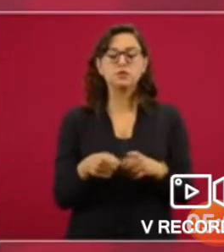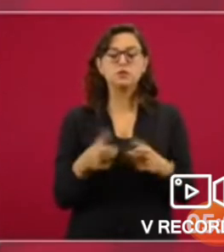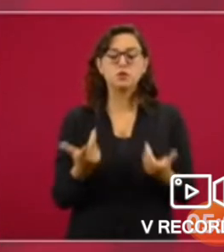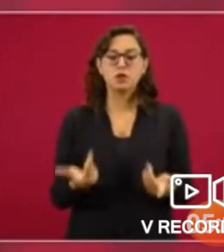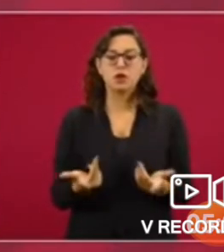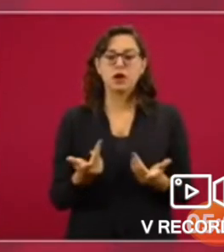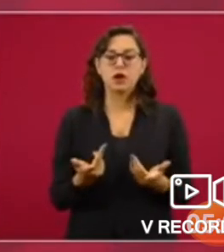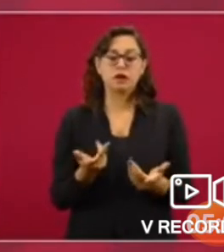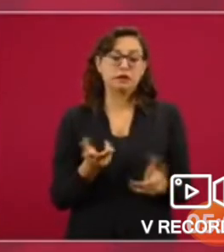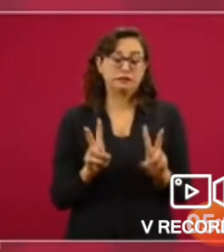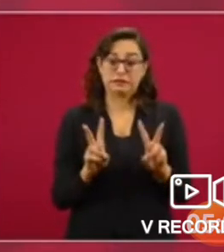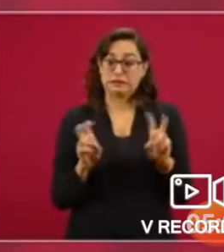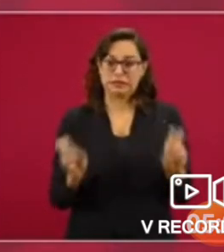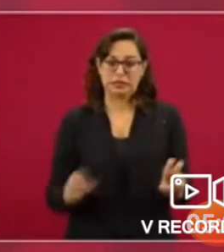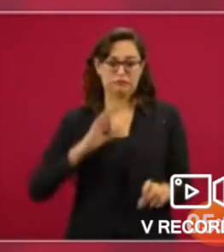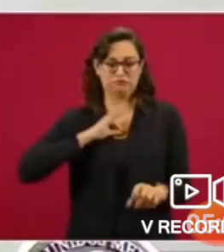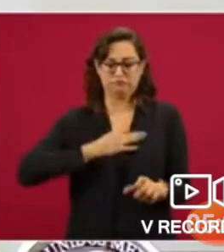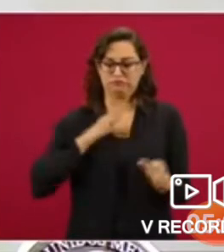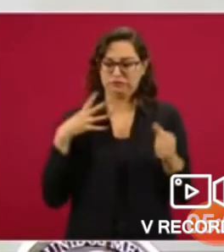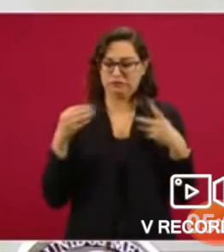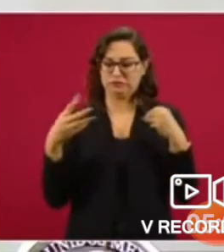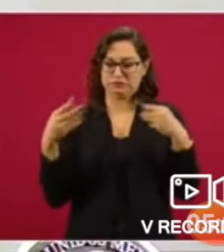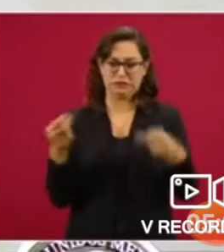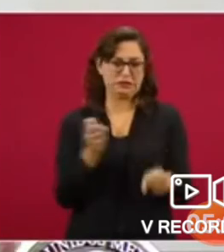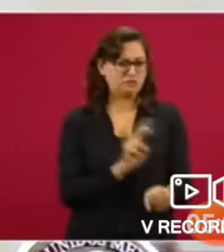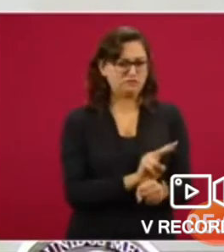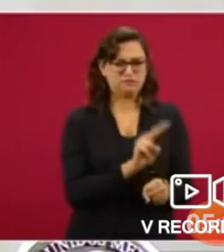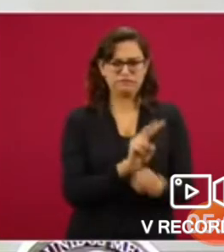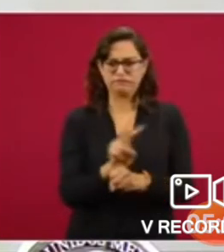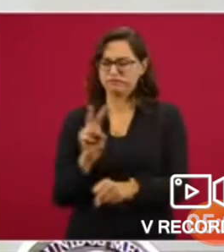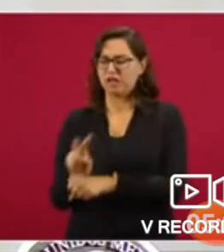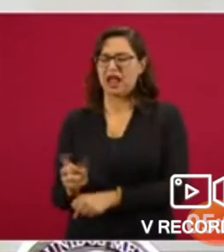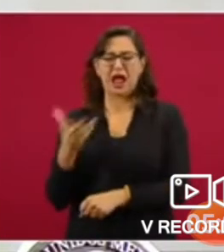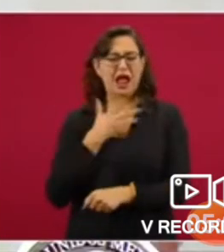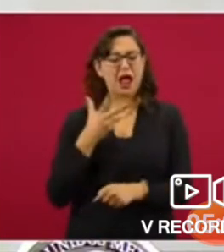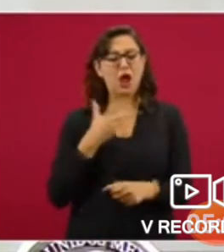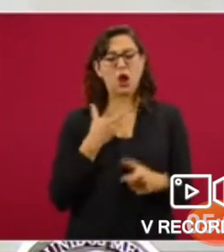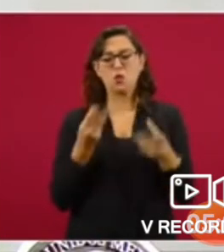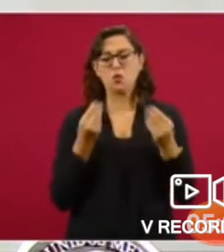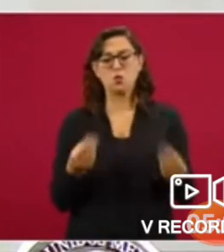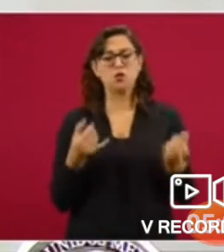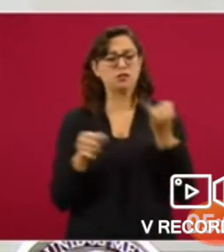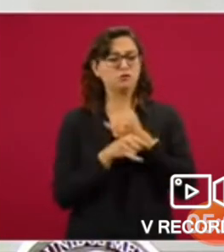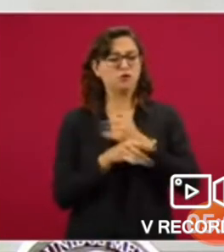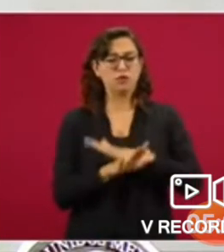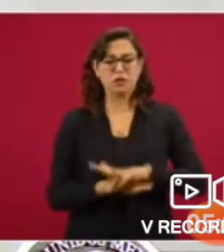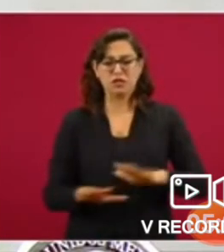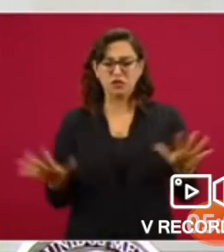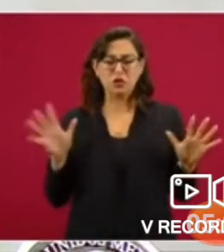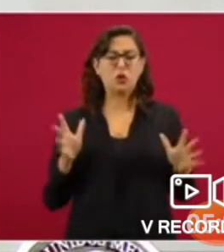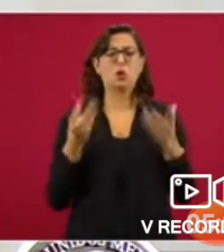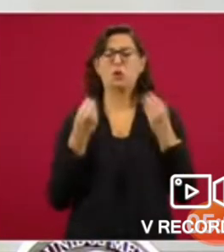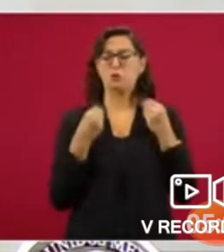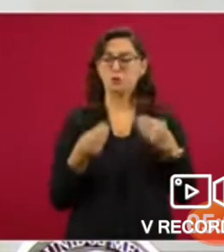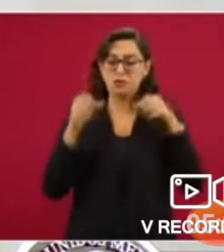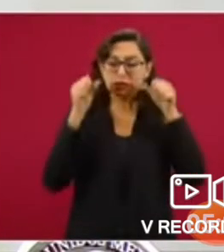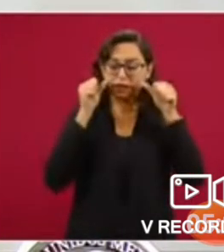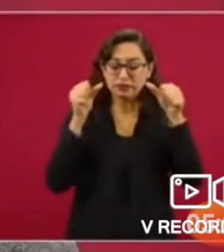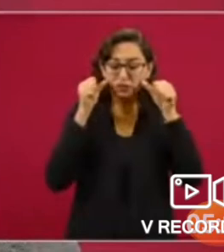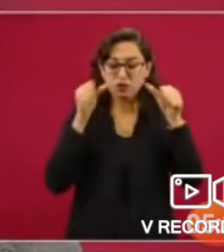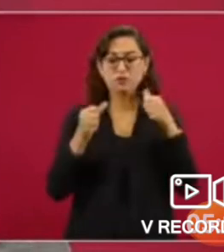vigilancia epidemiológica, que existen muchos documentos en atención, en respeto a la sociedad, a los que